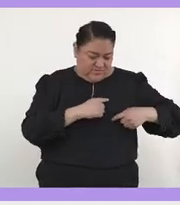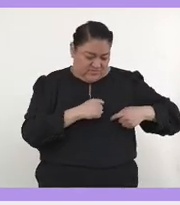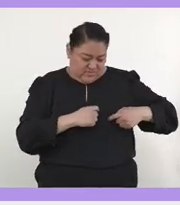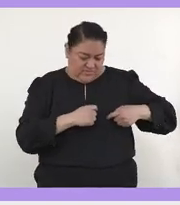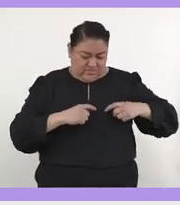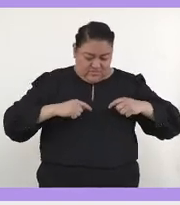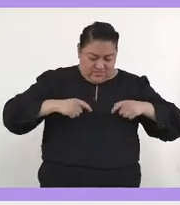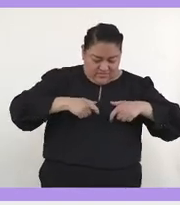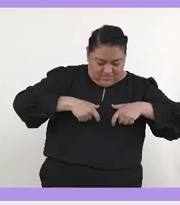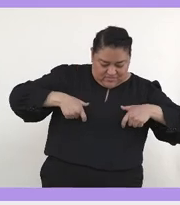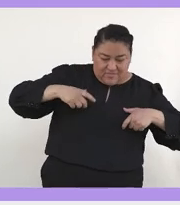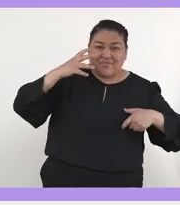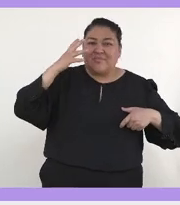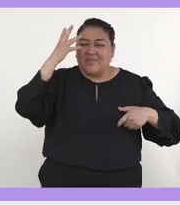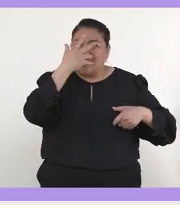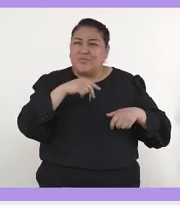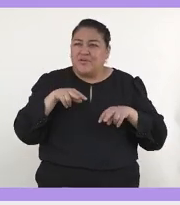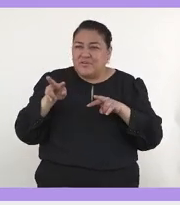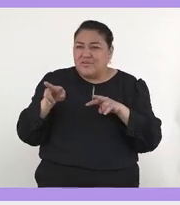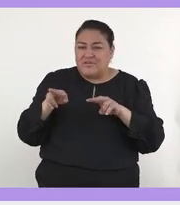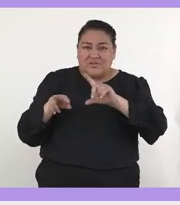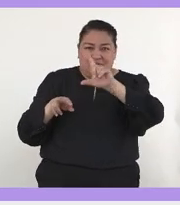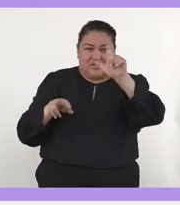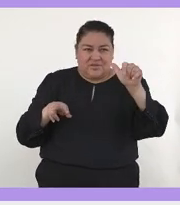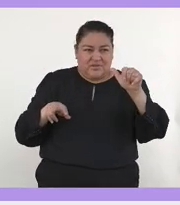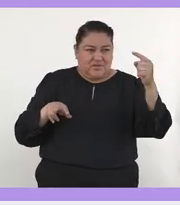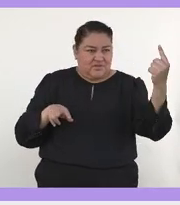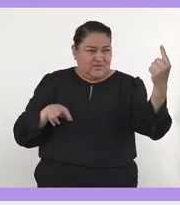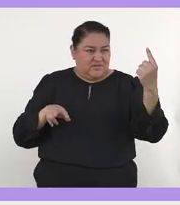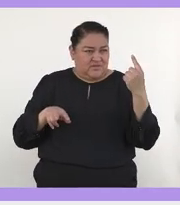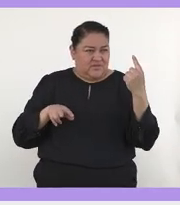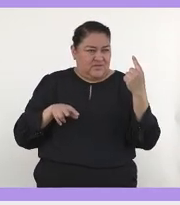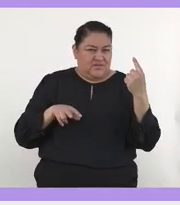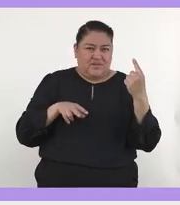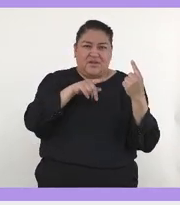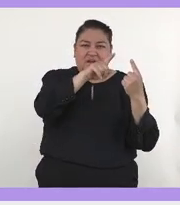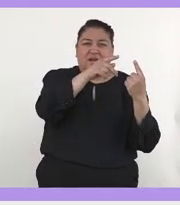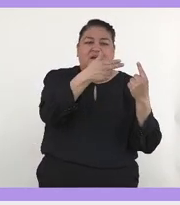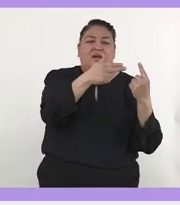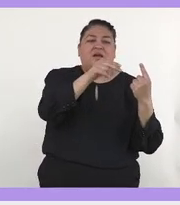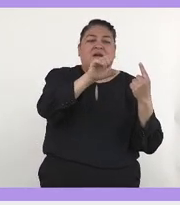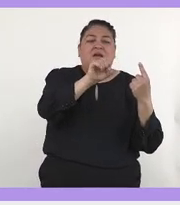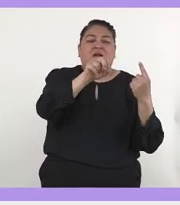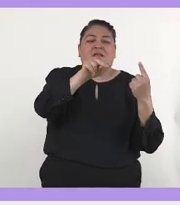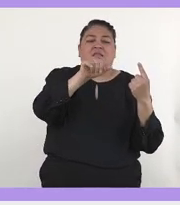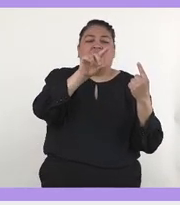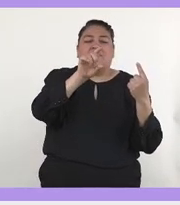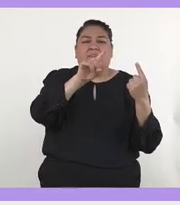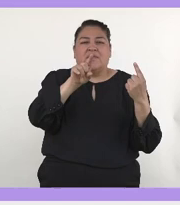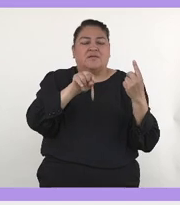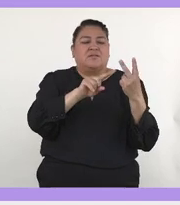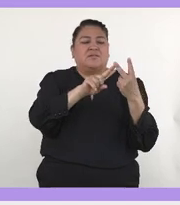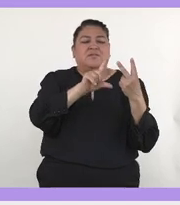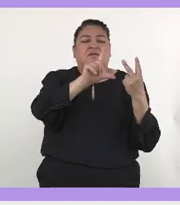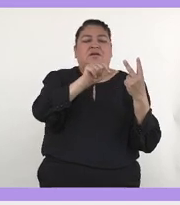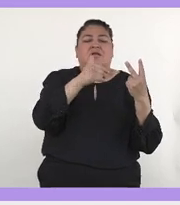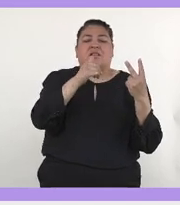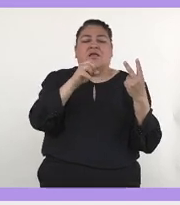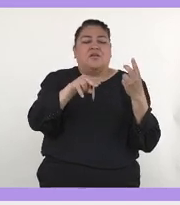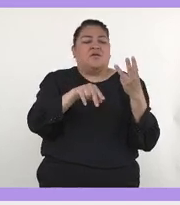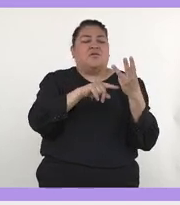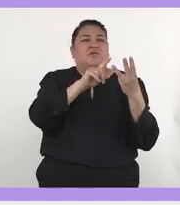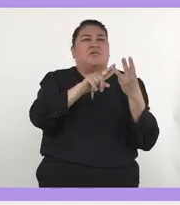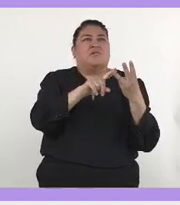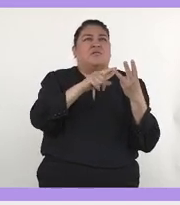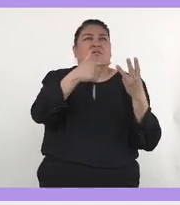sedillas y en eso Sale Hernández Lion quién más Gutiérrez